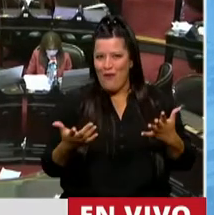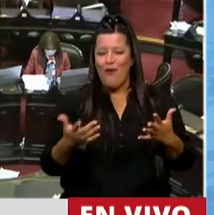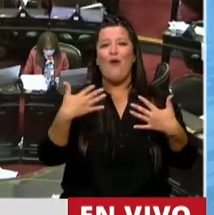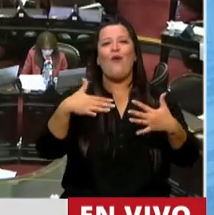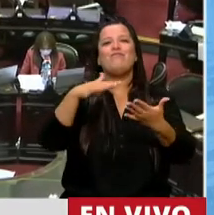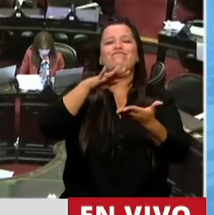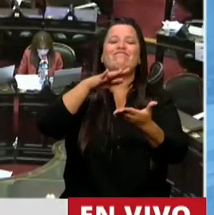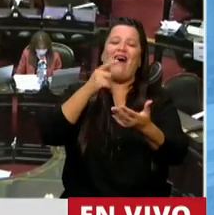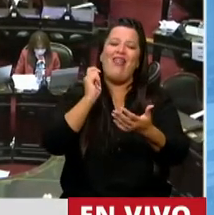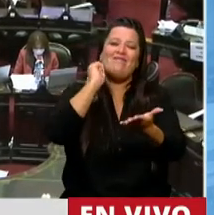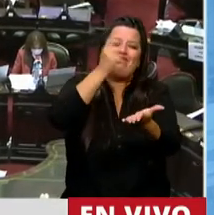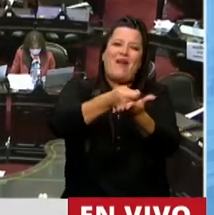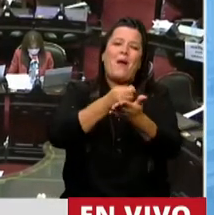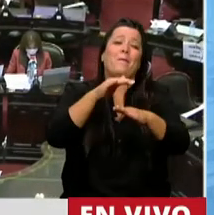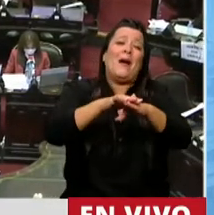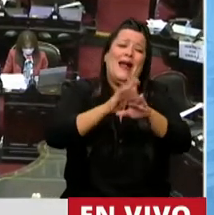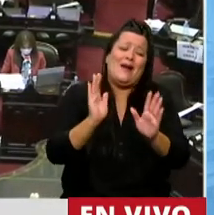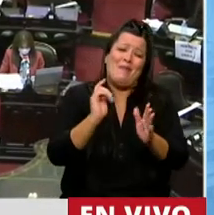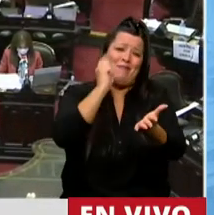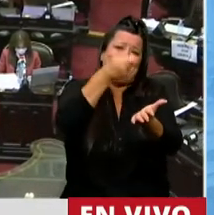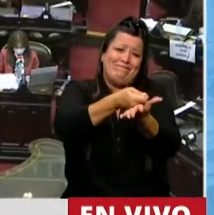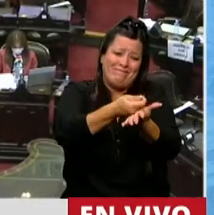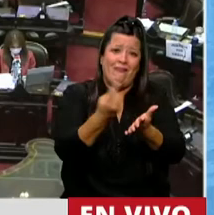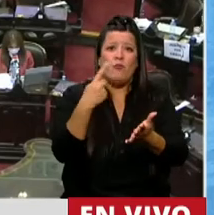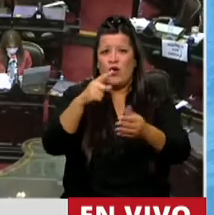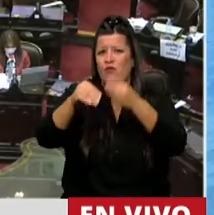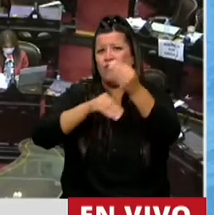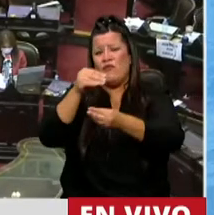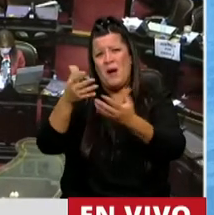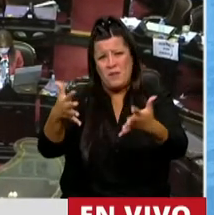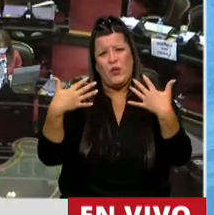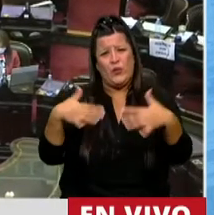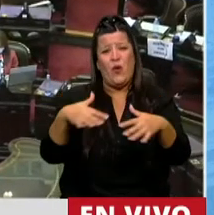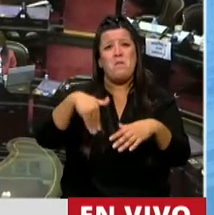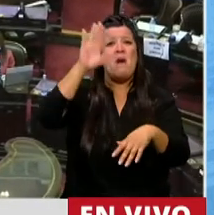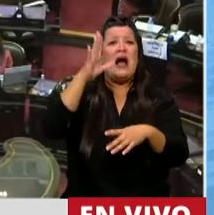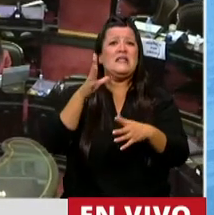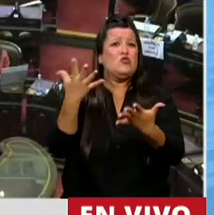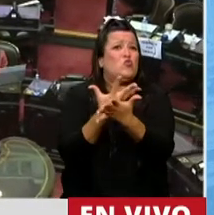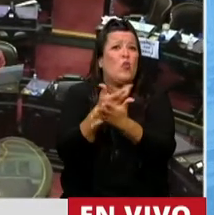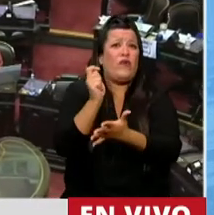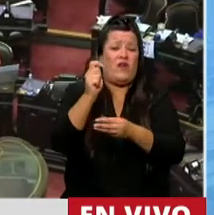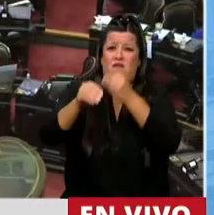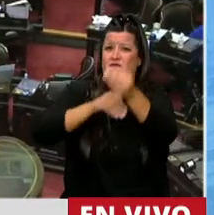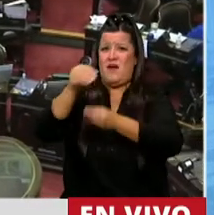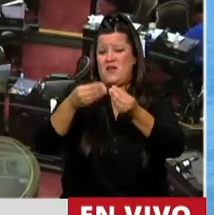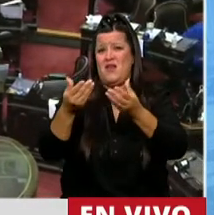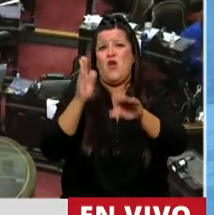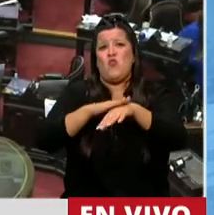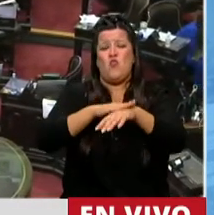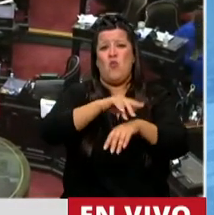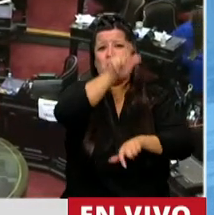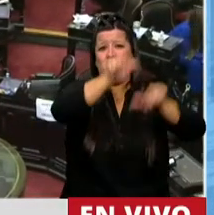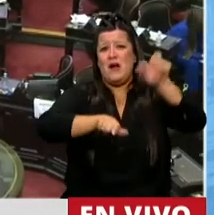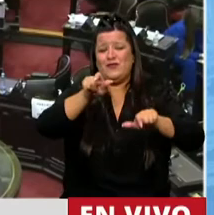es mínima respecto a los familiares, a los directamente afectados de las víctimas del